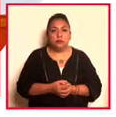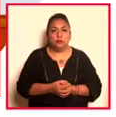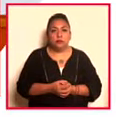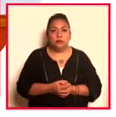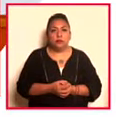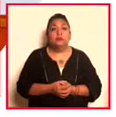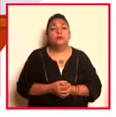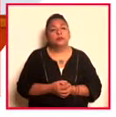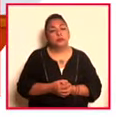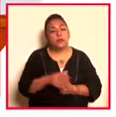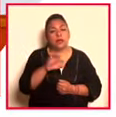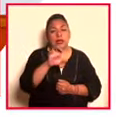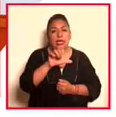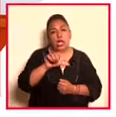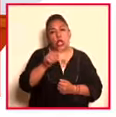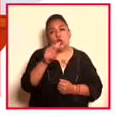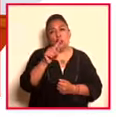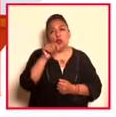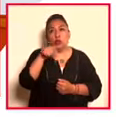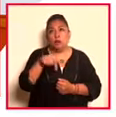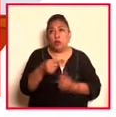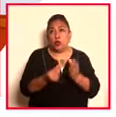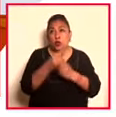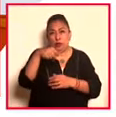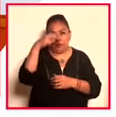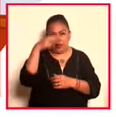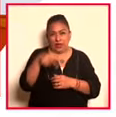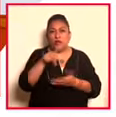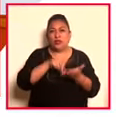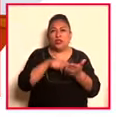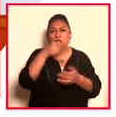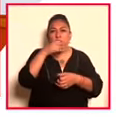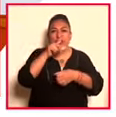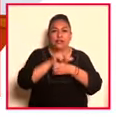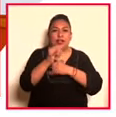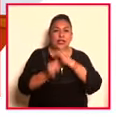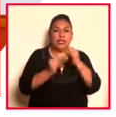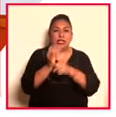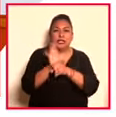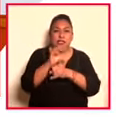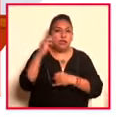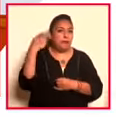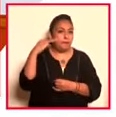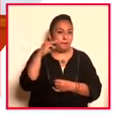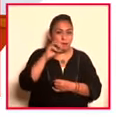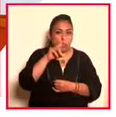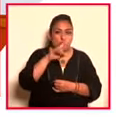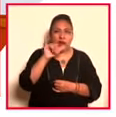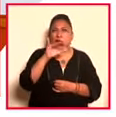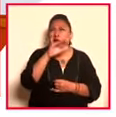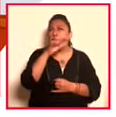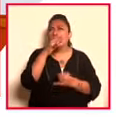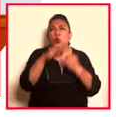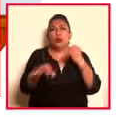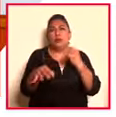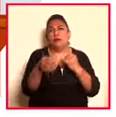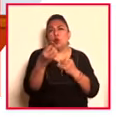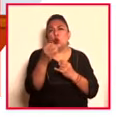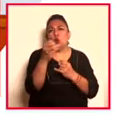El otro Tom se estrena en México en el marco del Festival Internacional de Cine de Morelia, que se realizará a finales del mes de